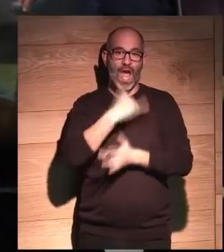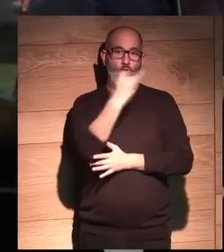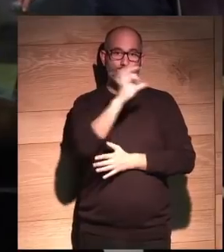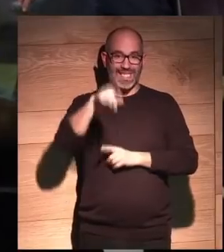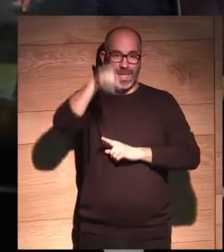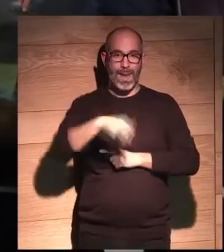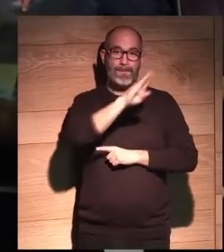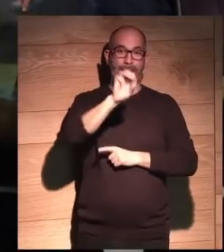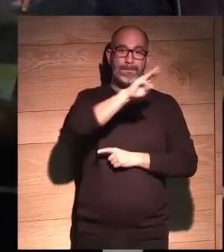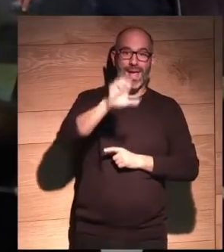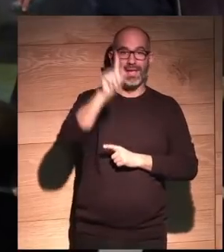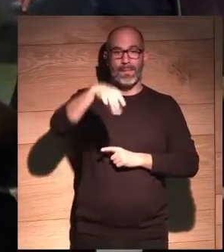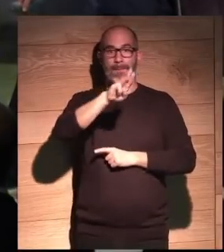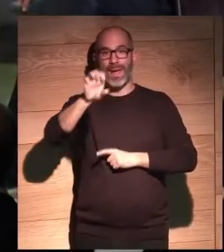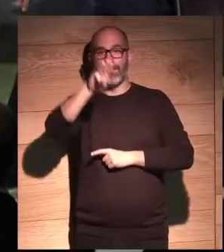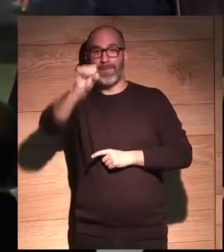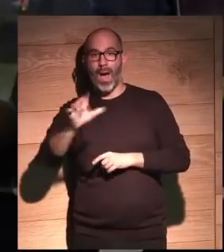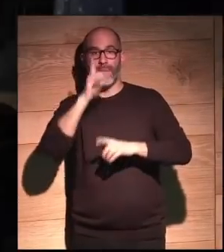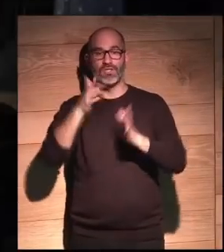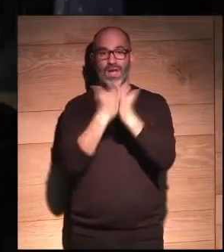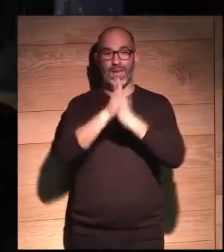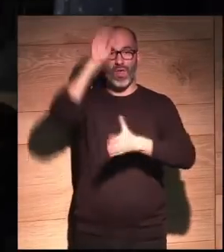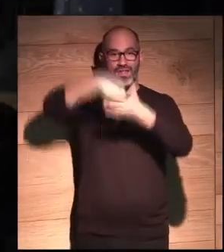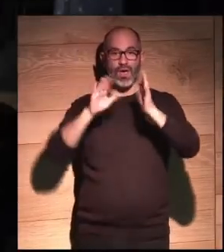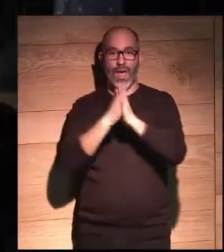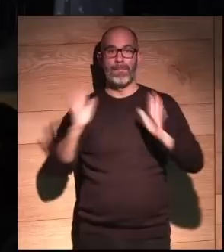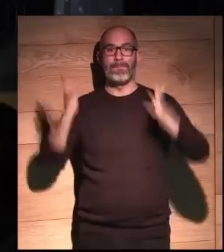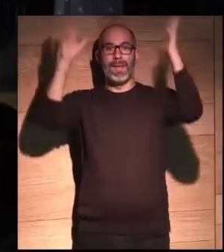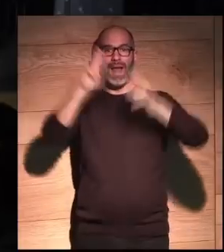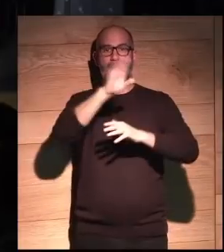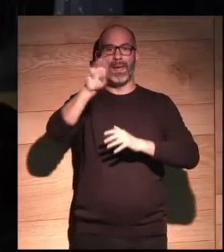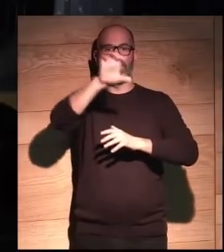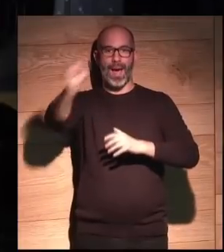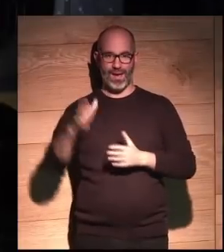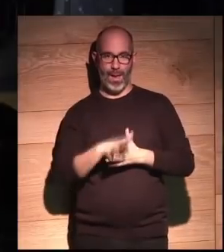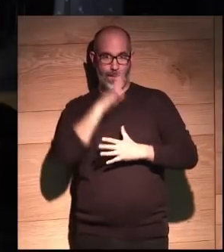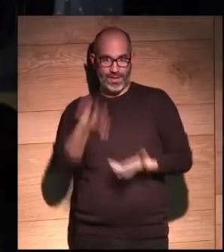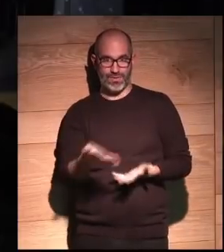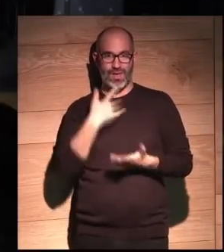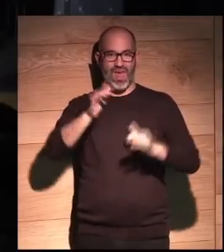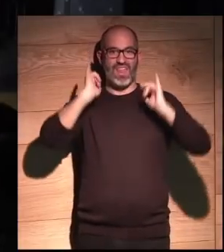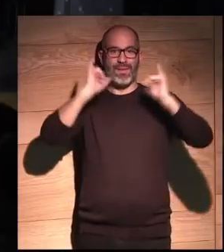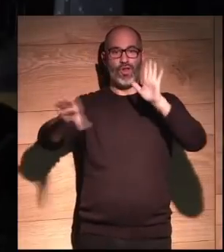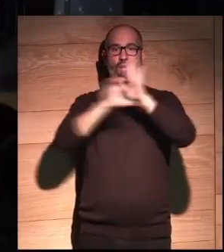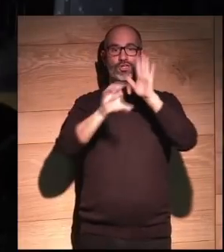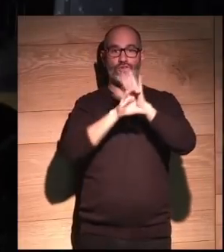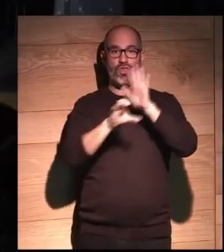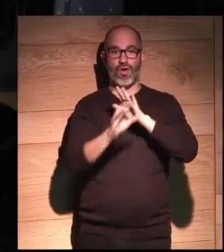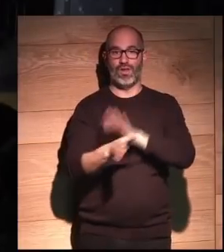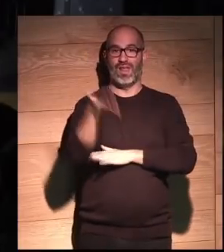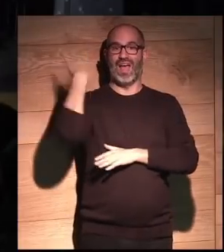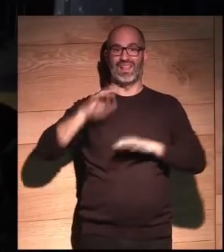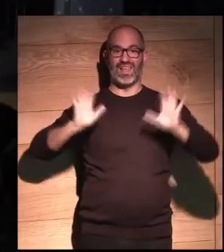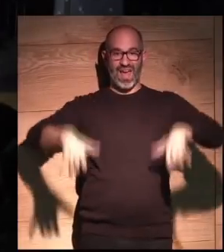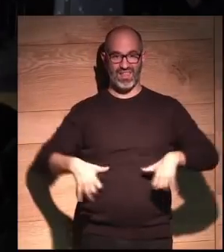llaman Pepas. Y por eso en el libro hay un capítulo que es Viva la Pepa. Pero y además celebrando la Constitución